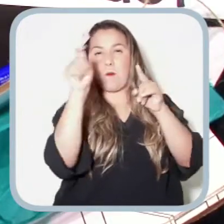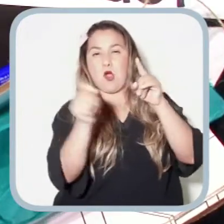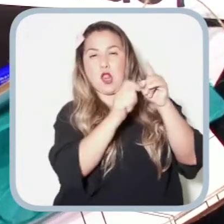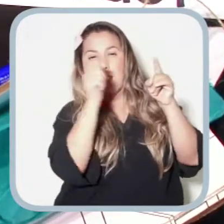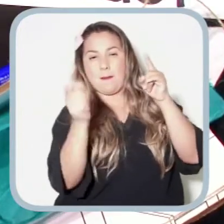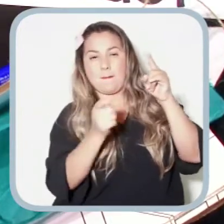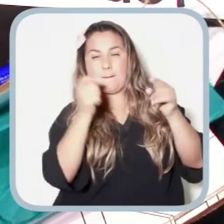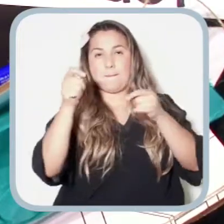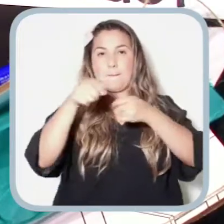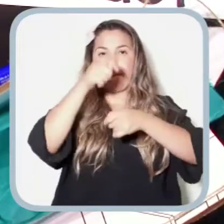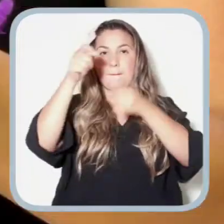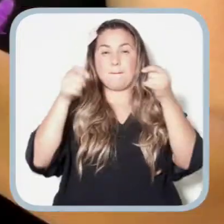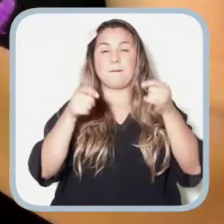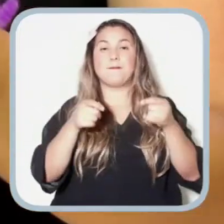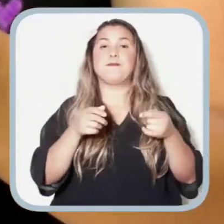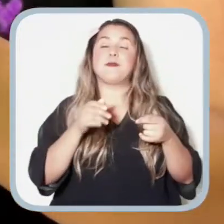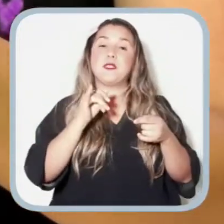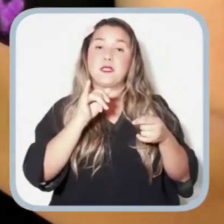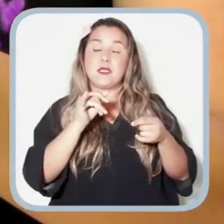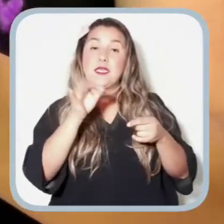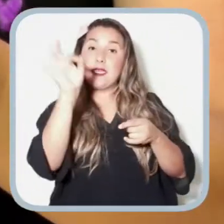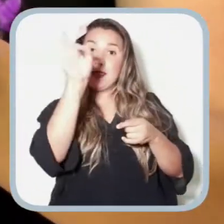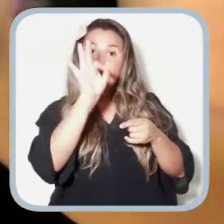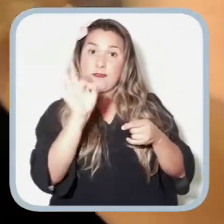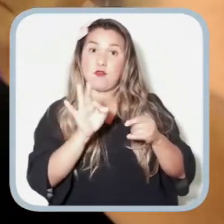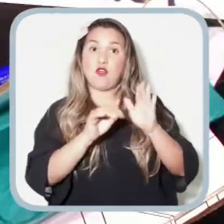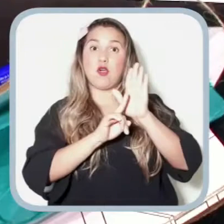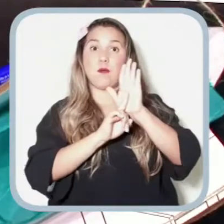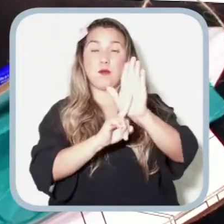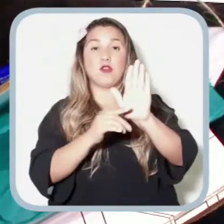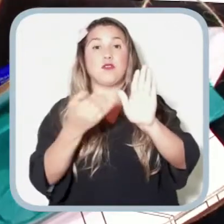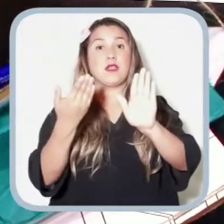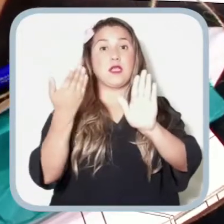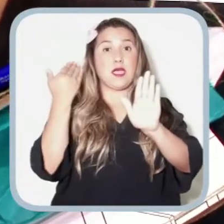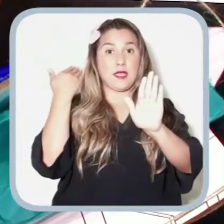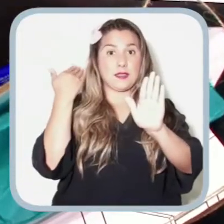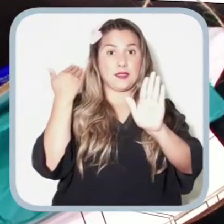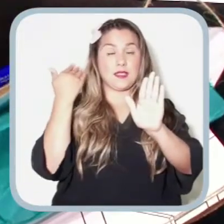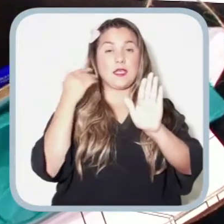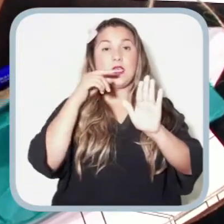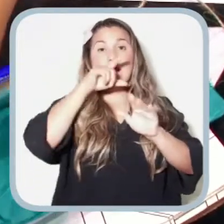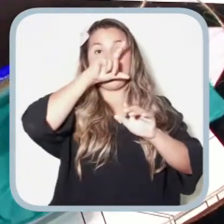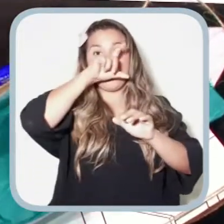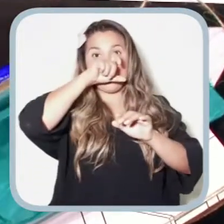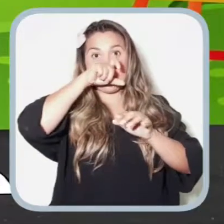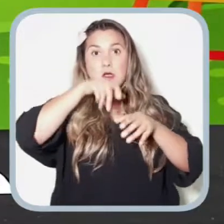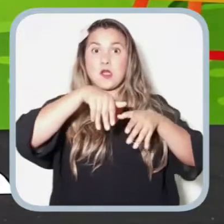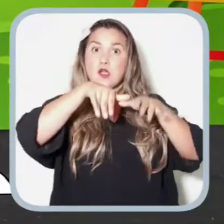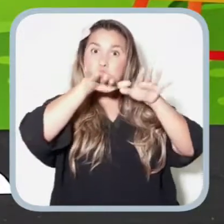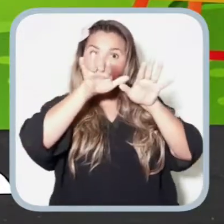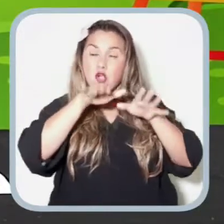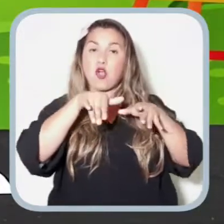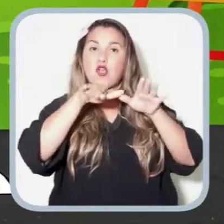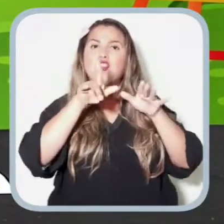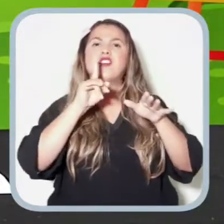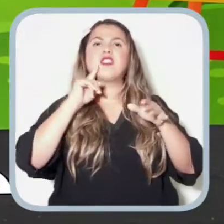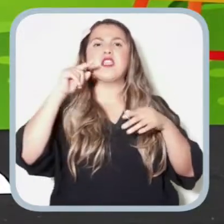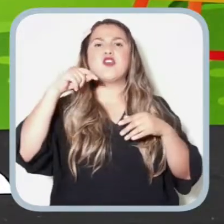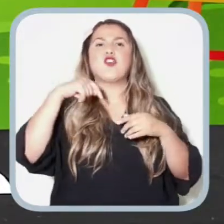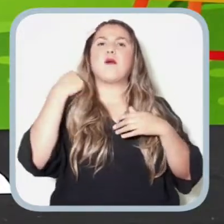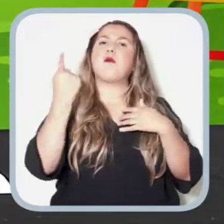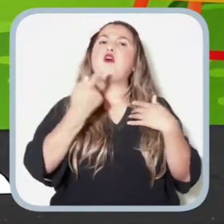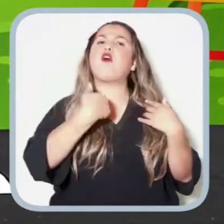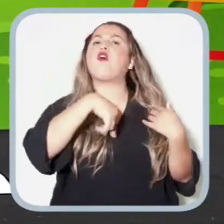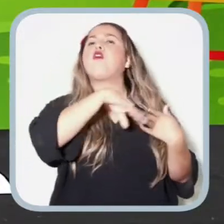si se fijan en la lámina que les mostré anteriormente el cóndor tiene una especie de bufanda